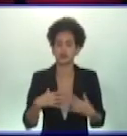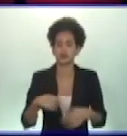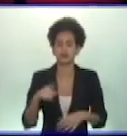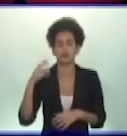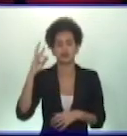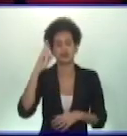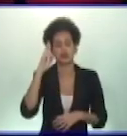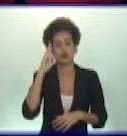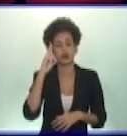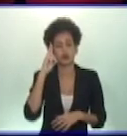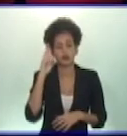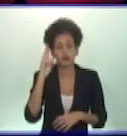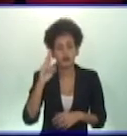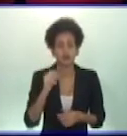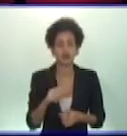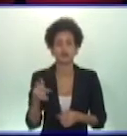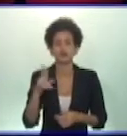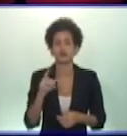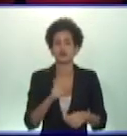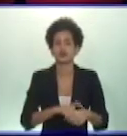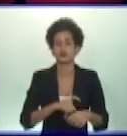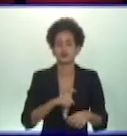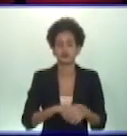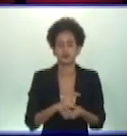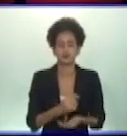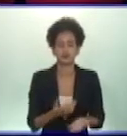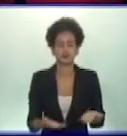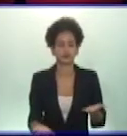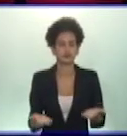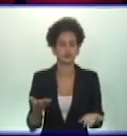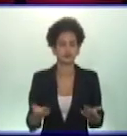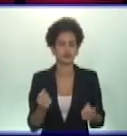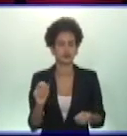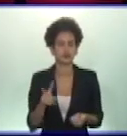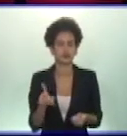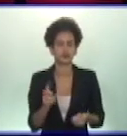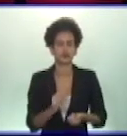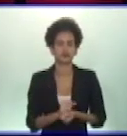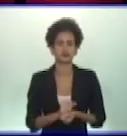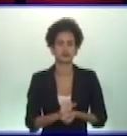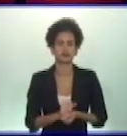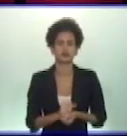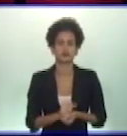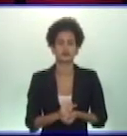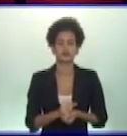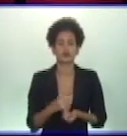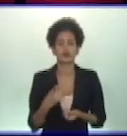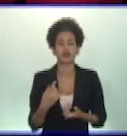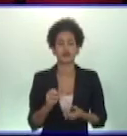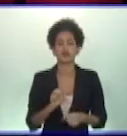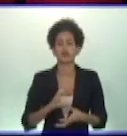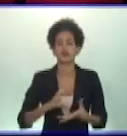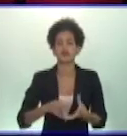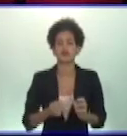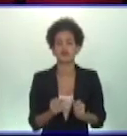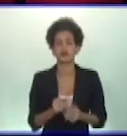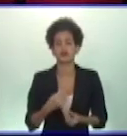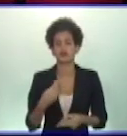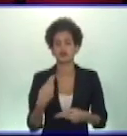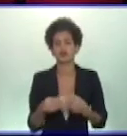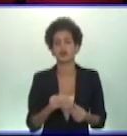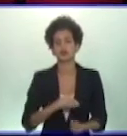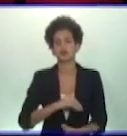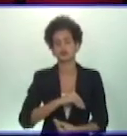cuáles son las unidades de tiempo y la equivalencia que existe entre ellas, y también la manera en que operamos para convertir. Y bueno,